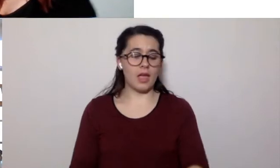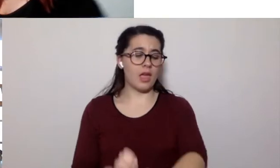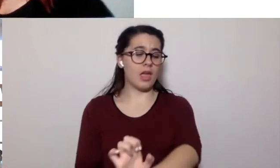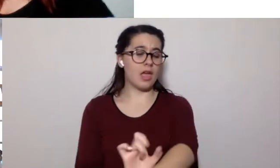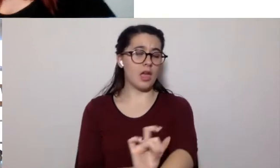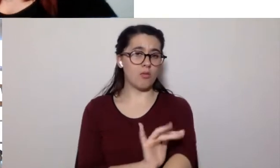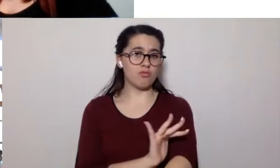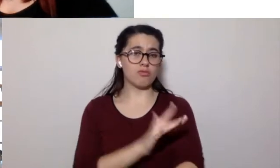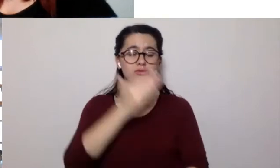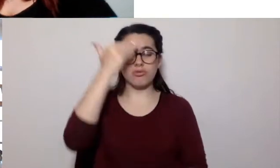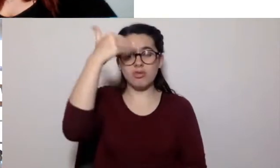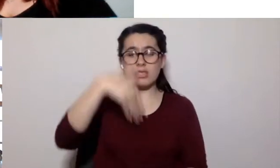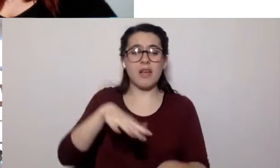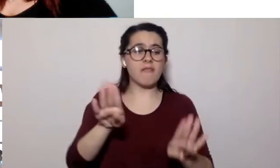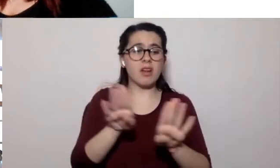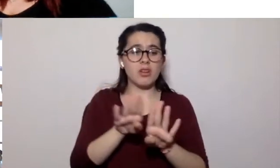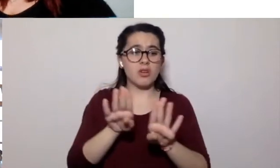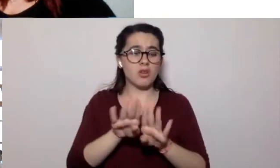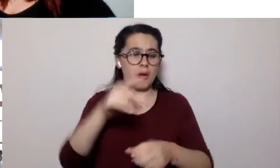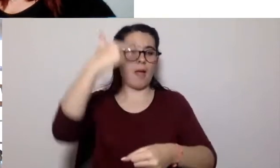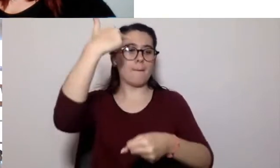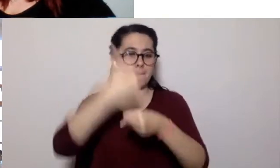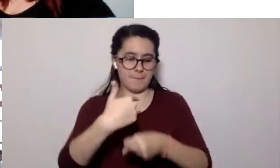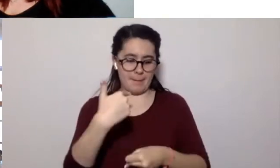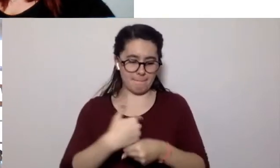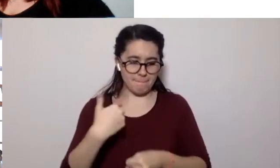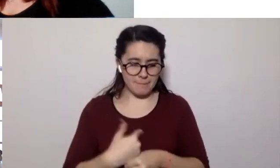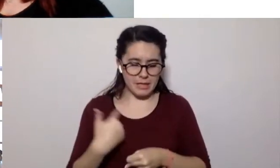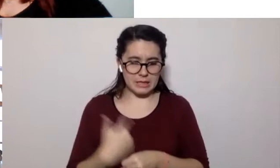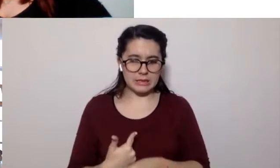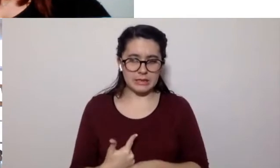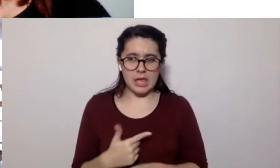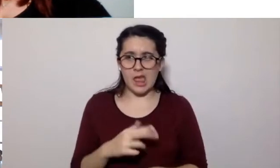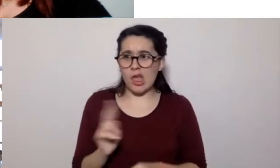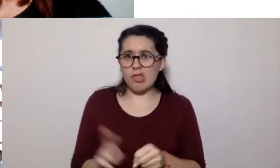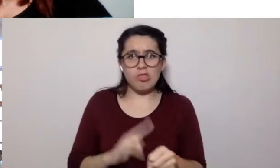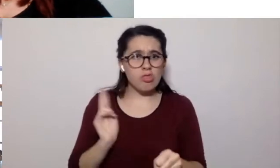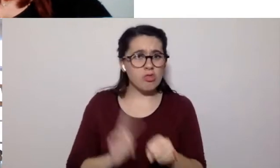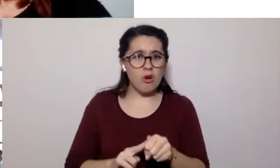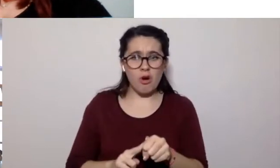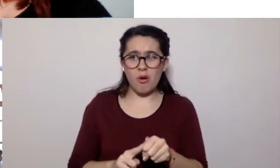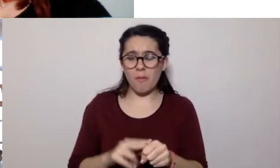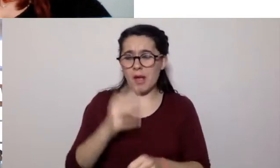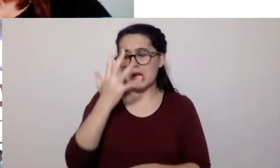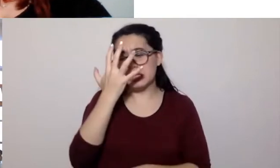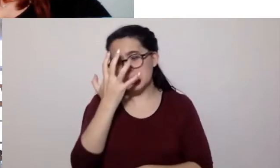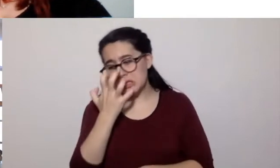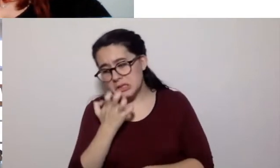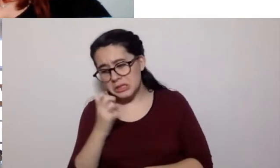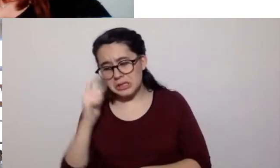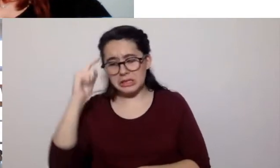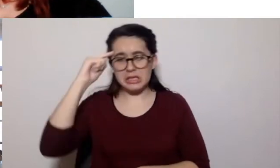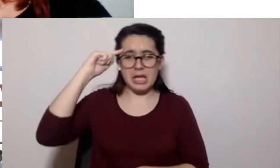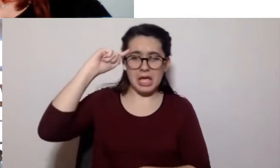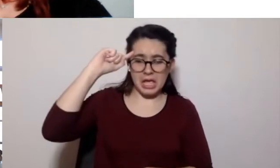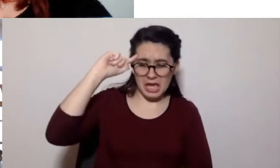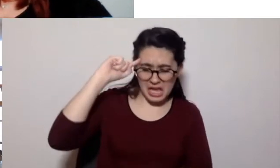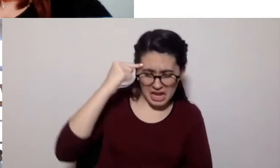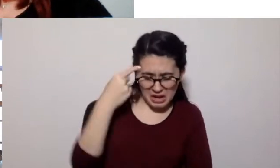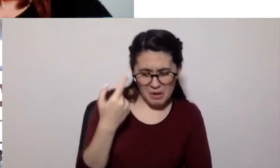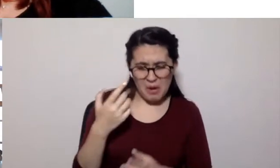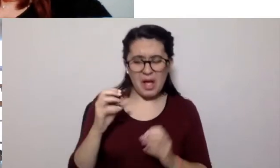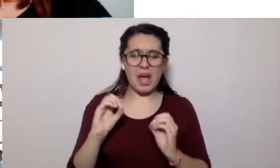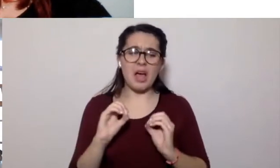Y saber que es normal a veces sentirte triste, que es normal a veces sentirte enojado, que es normal